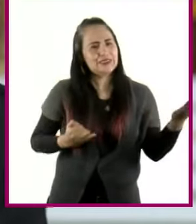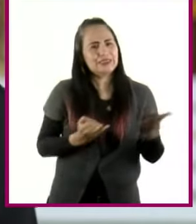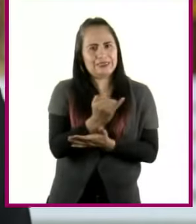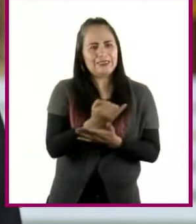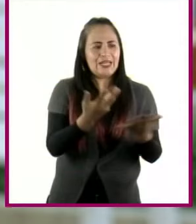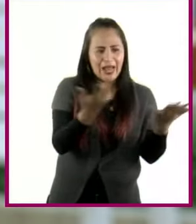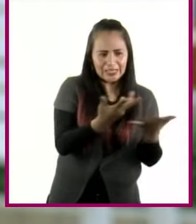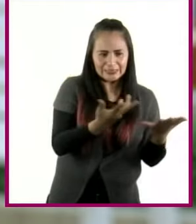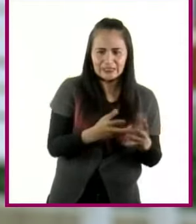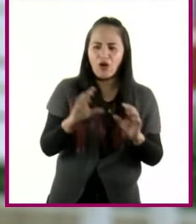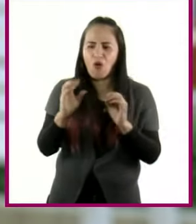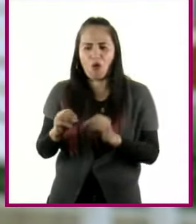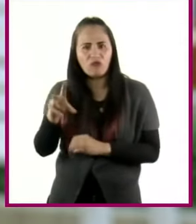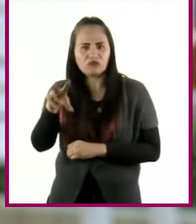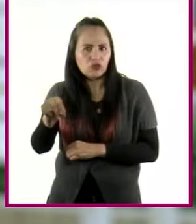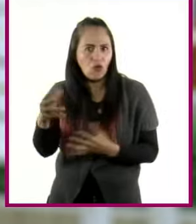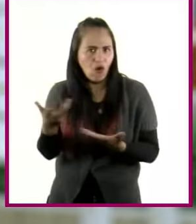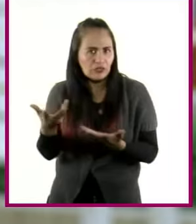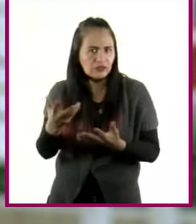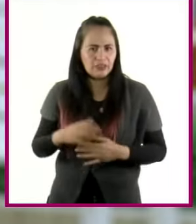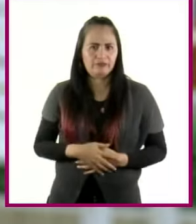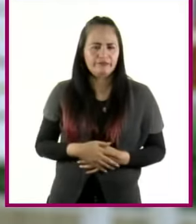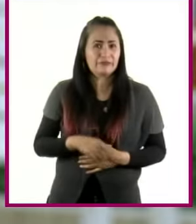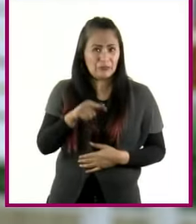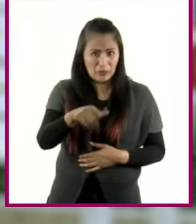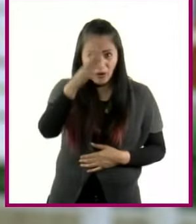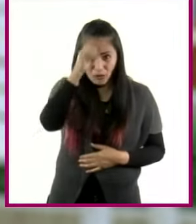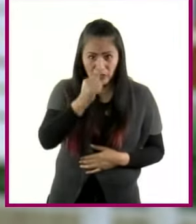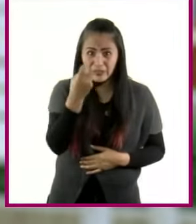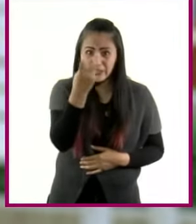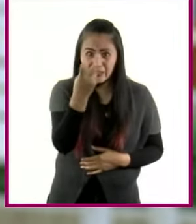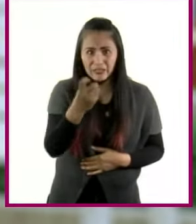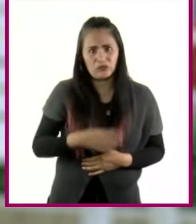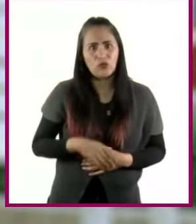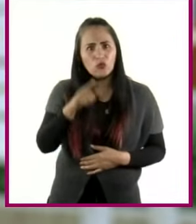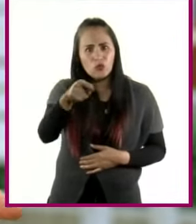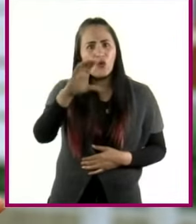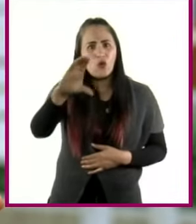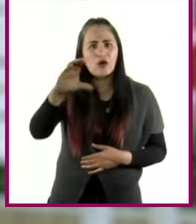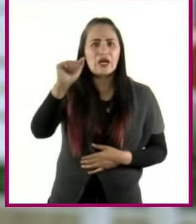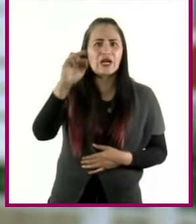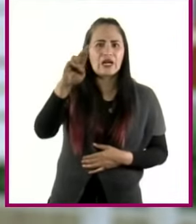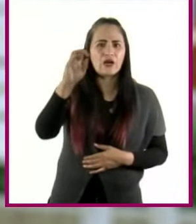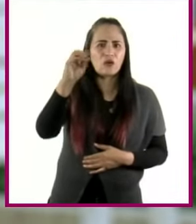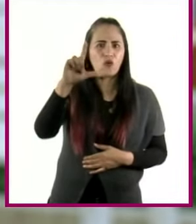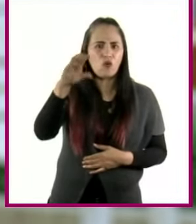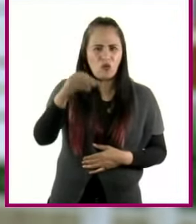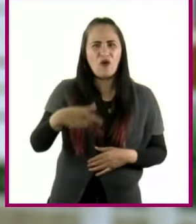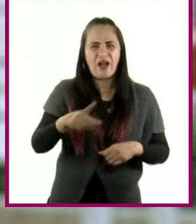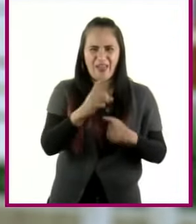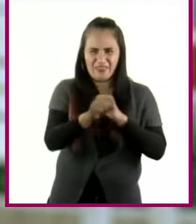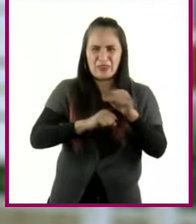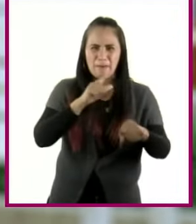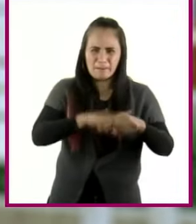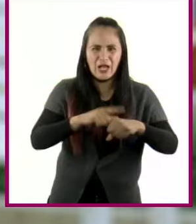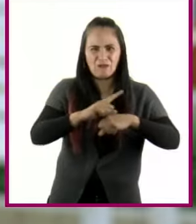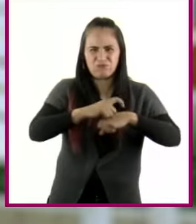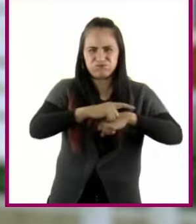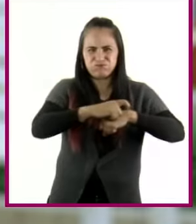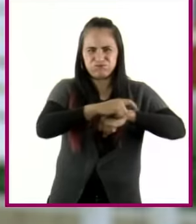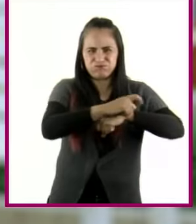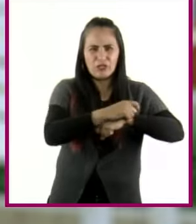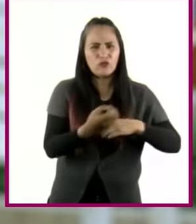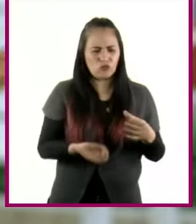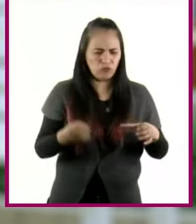hacer y qué no. Pero acuérdate que eso es lo que le querías hacer a Carolo, el caracol del otro día. Meterlo en un frasco y